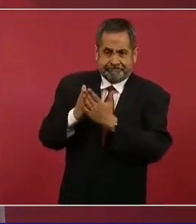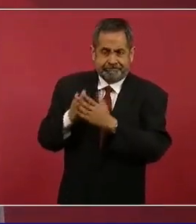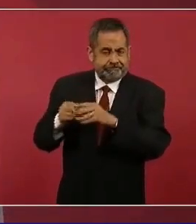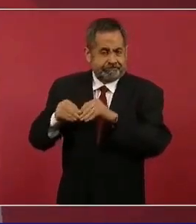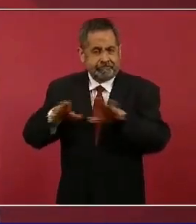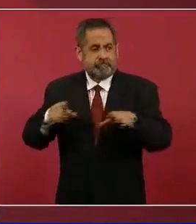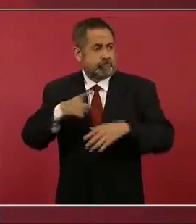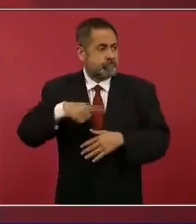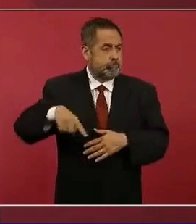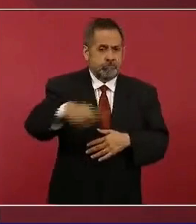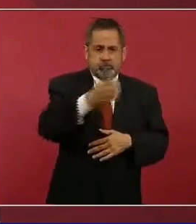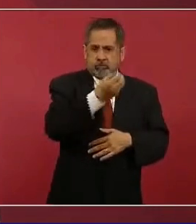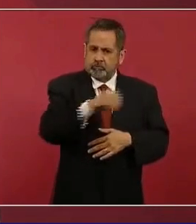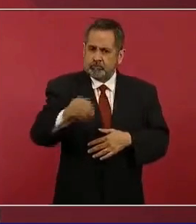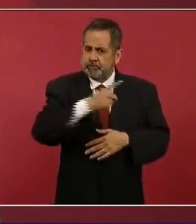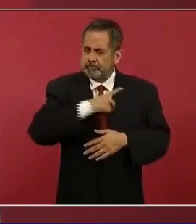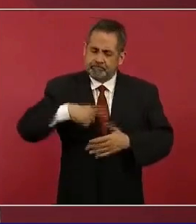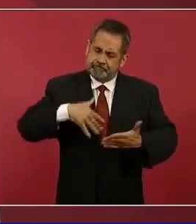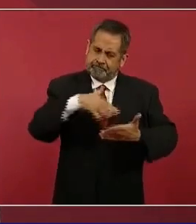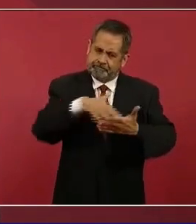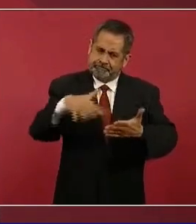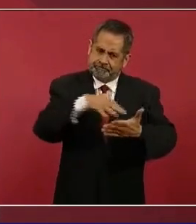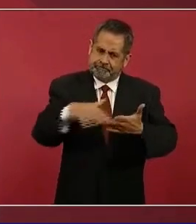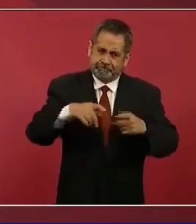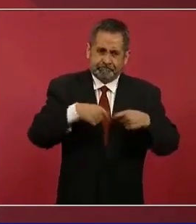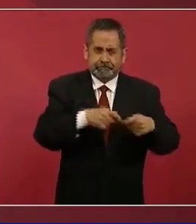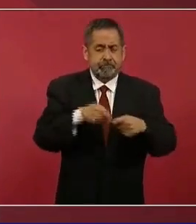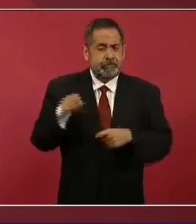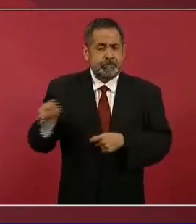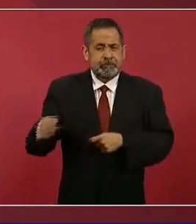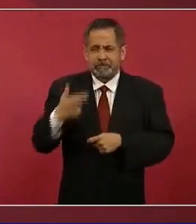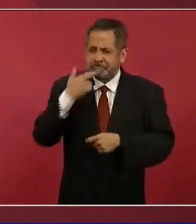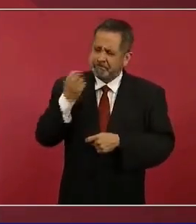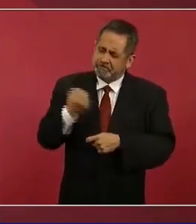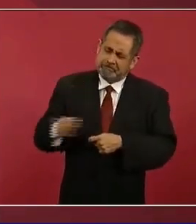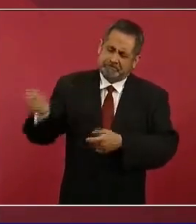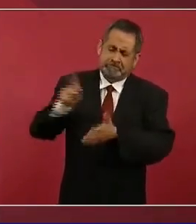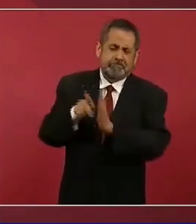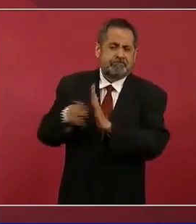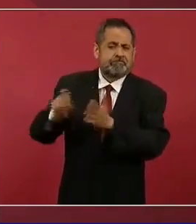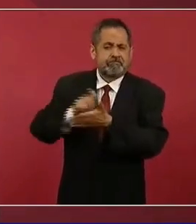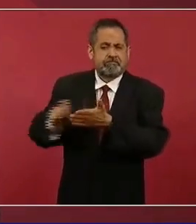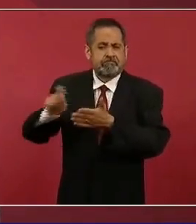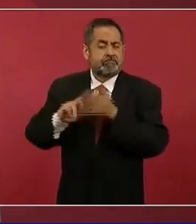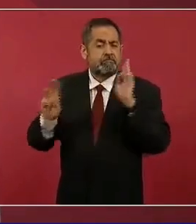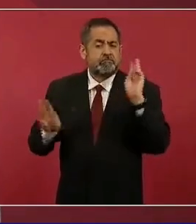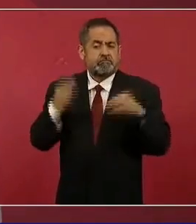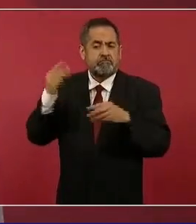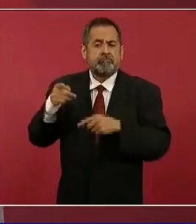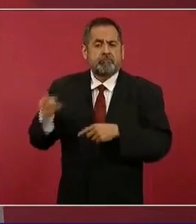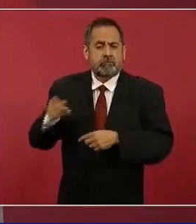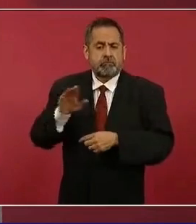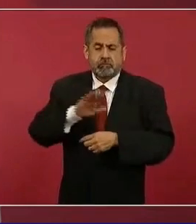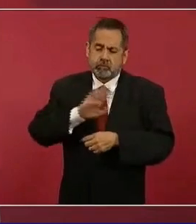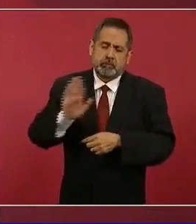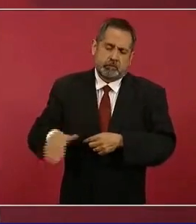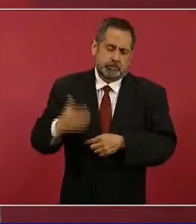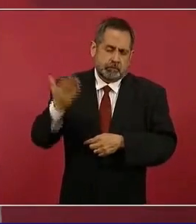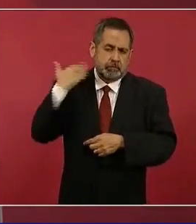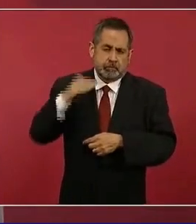de lectura obligada, porque es uno de los mejores periodistas del mundo, ya fallecido,